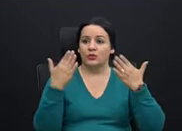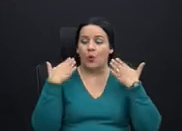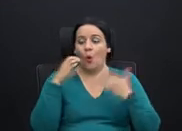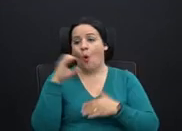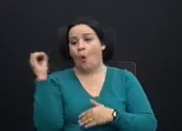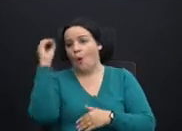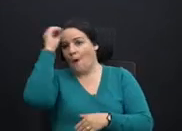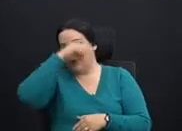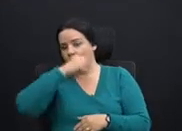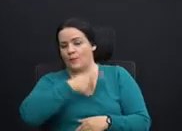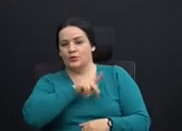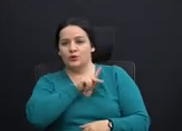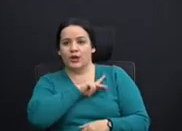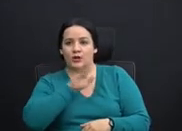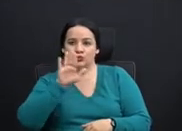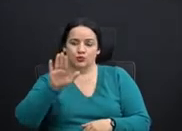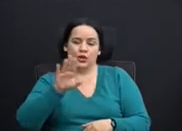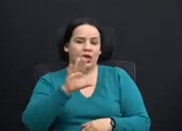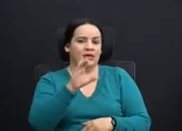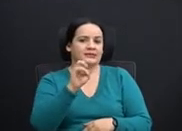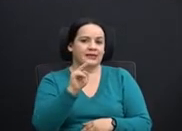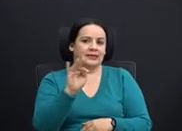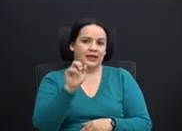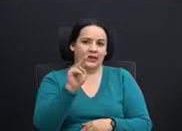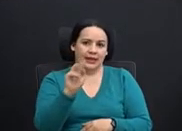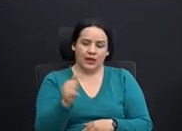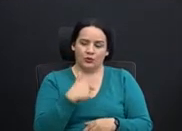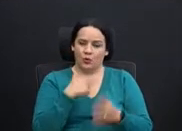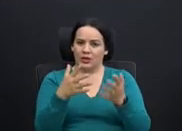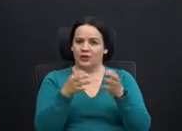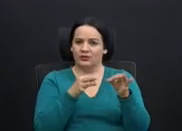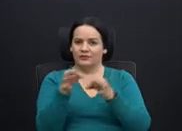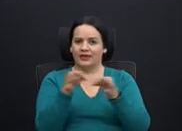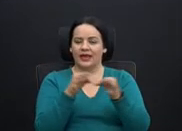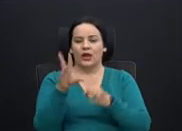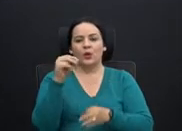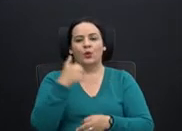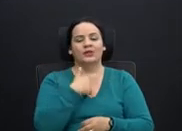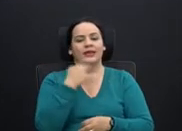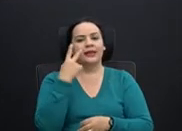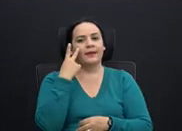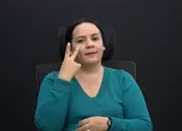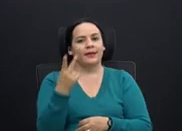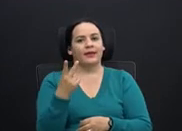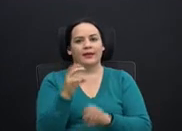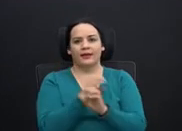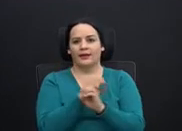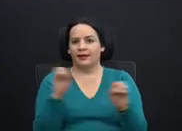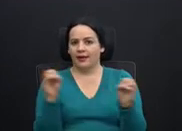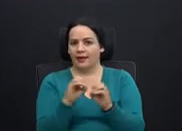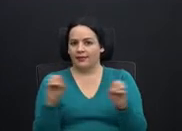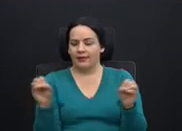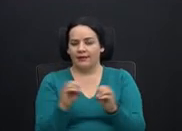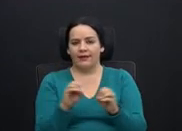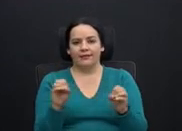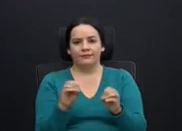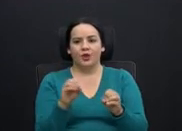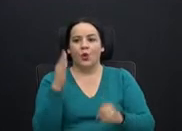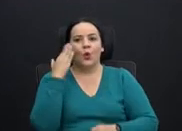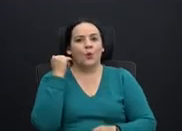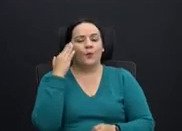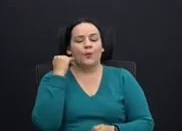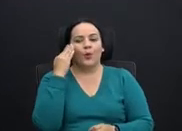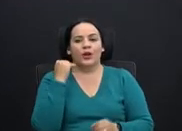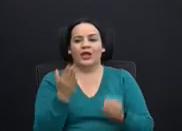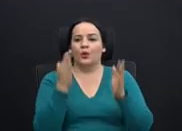No, CETENA, y tal vez quisiera explicar, CETENA nada tiene que ver en estos momentos, ya que no hay